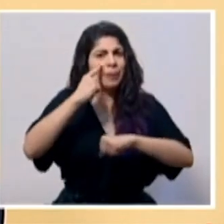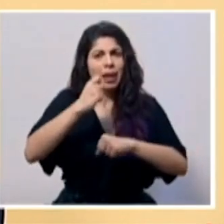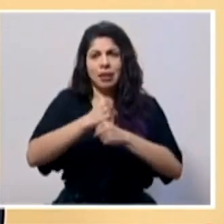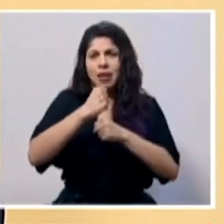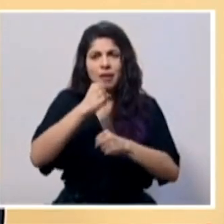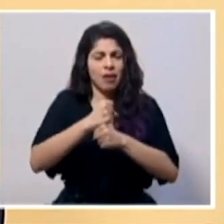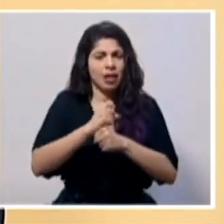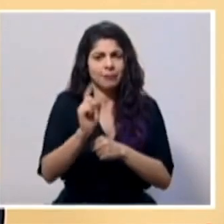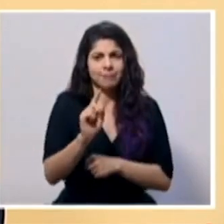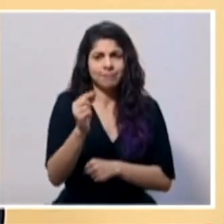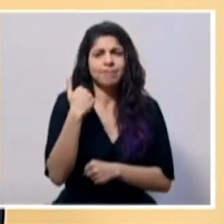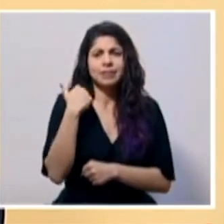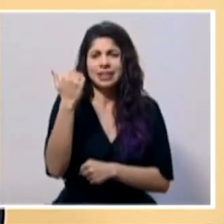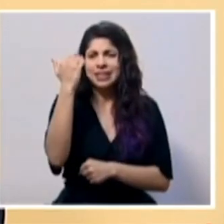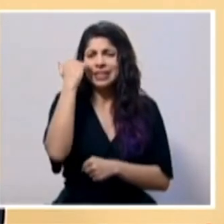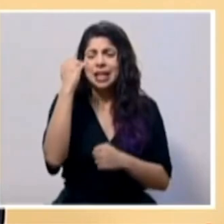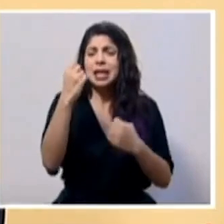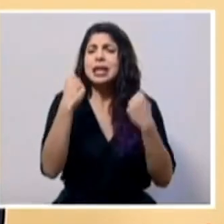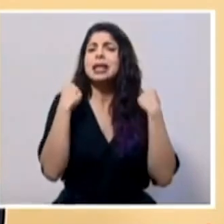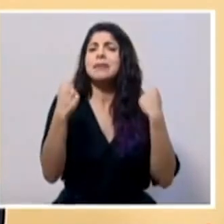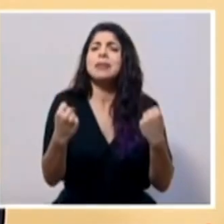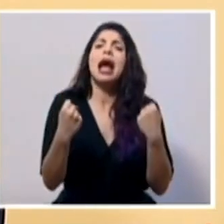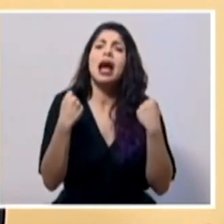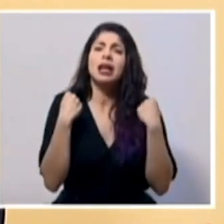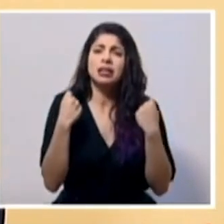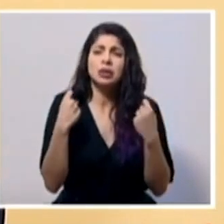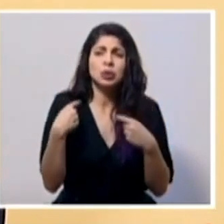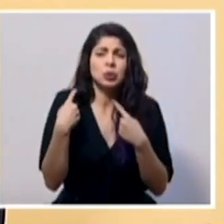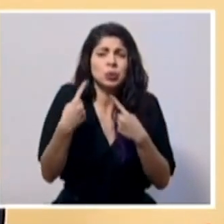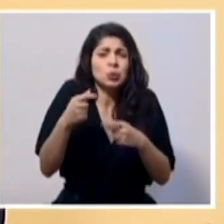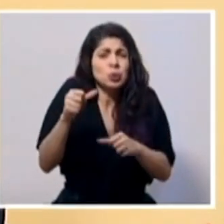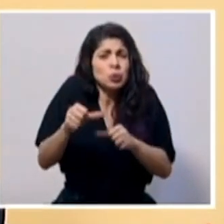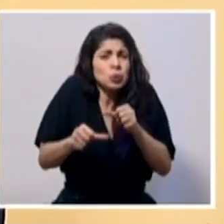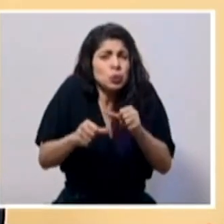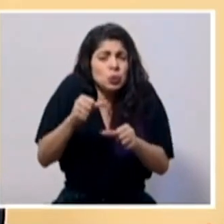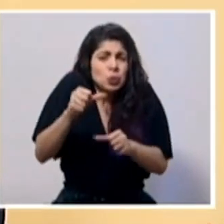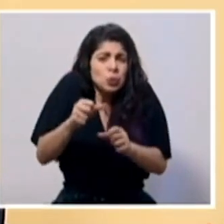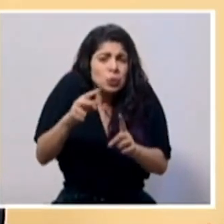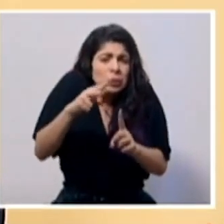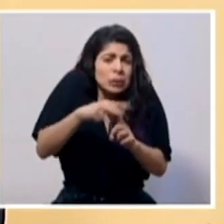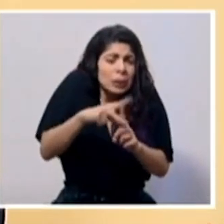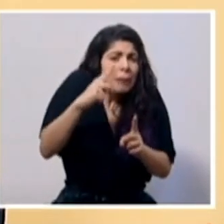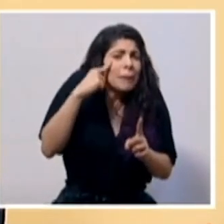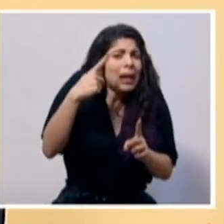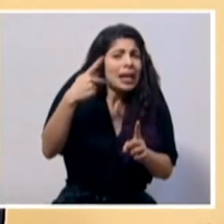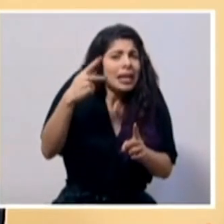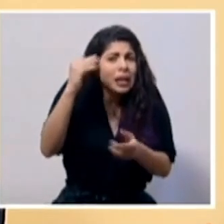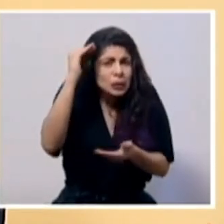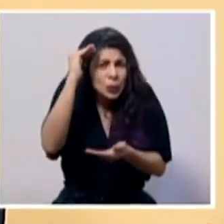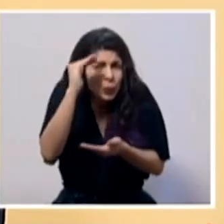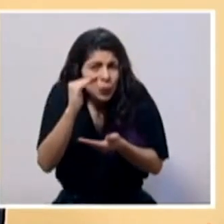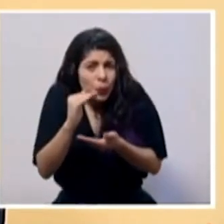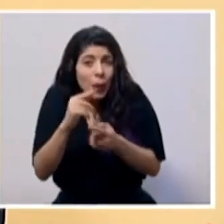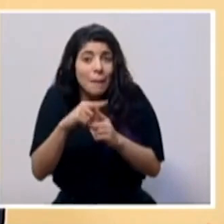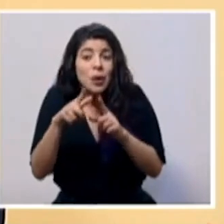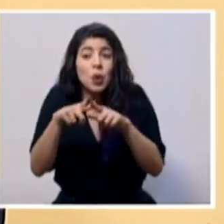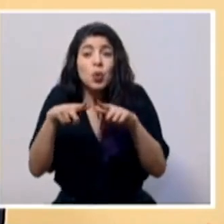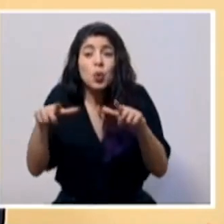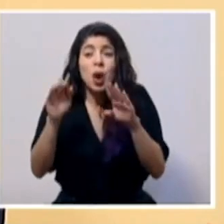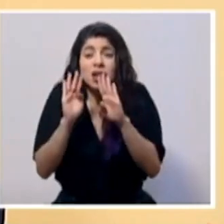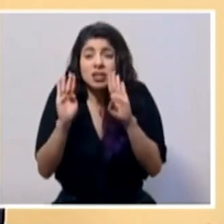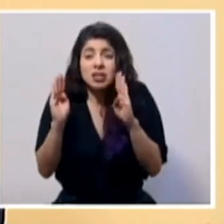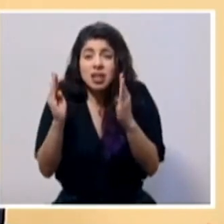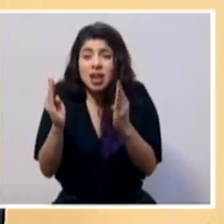funcionar, ¿verdad? Sabemos que los gimnasios han estado esforzándose para aplicar medidas de mitigación del riesgo, pero por ser espacios